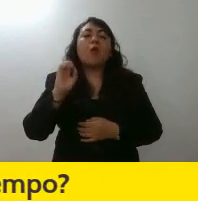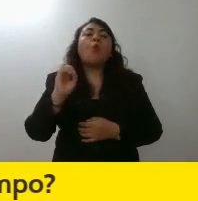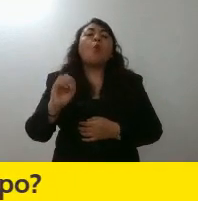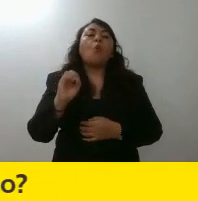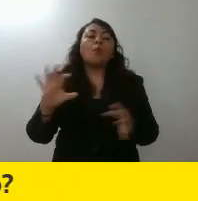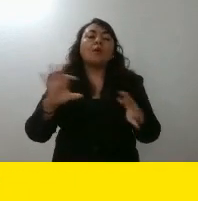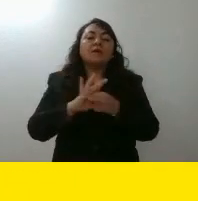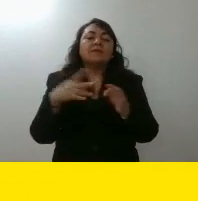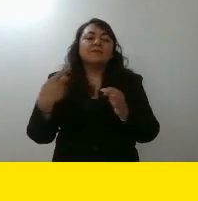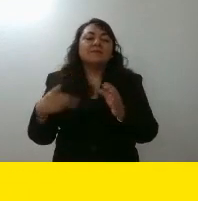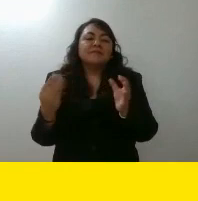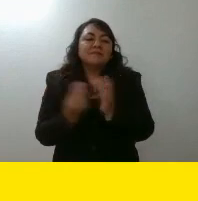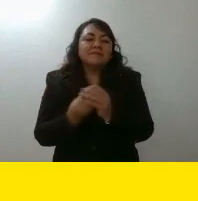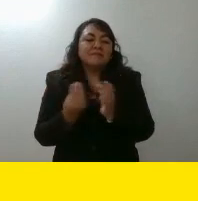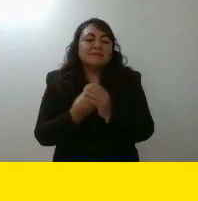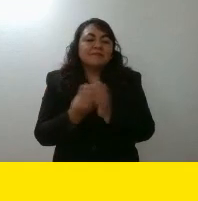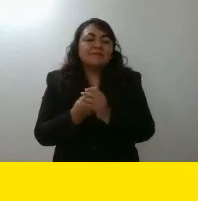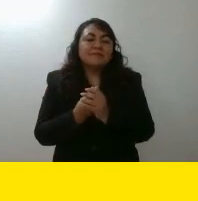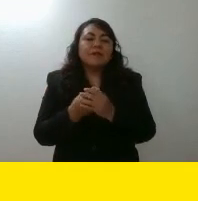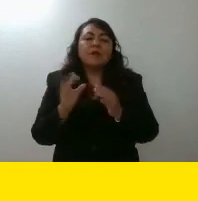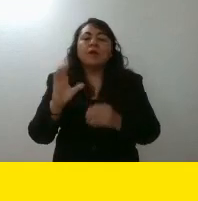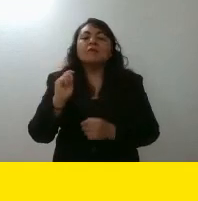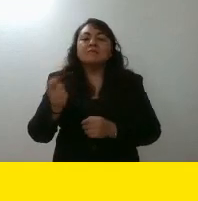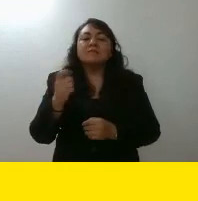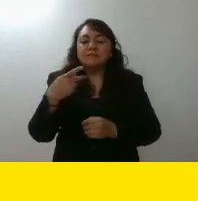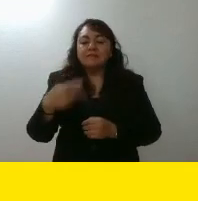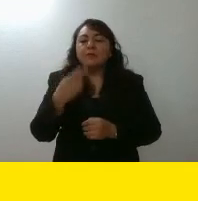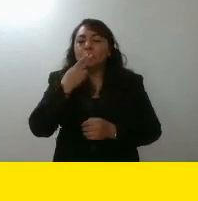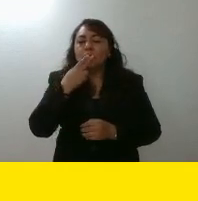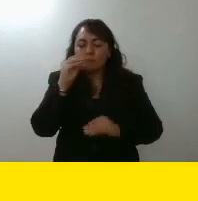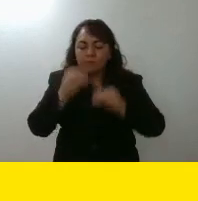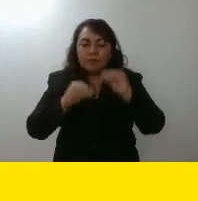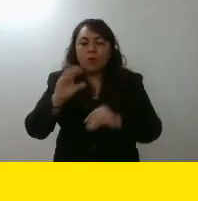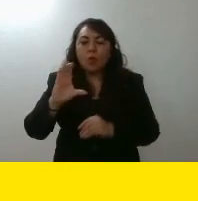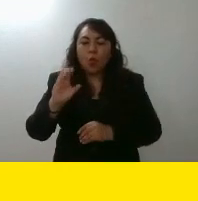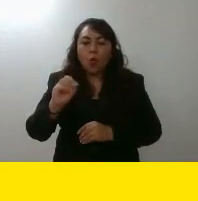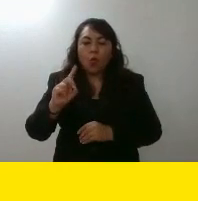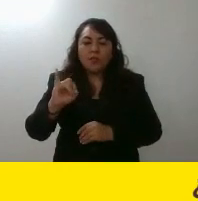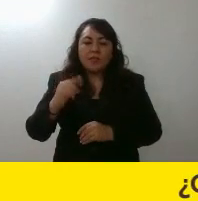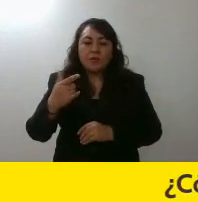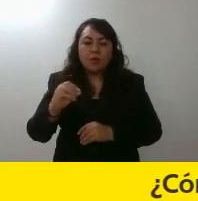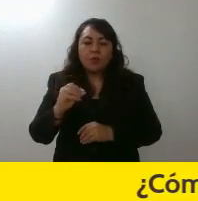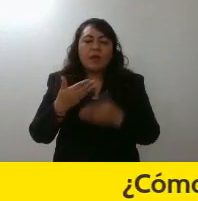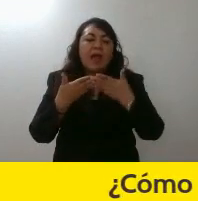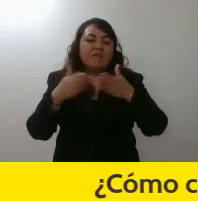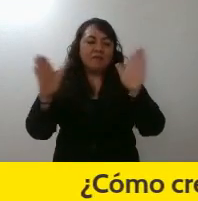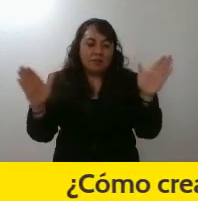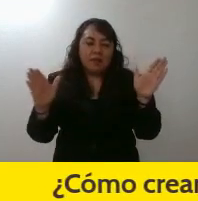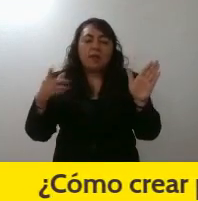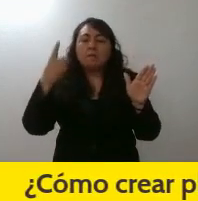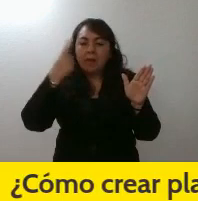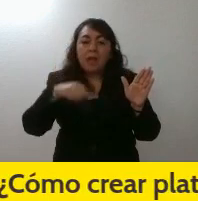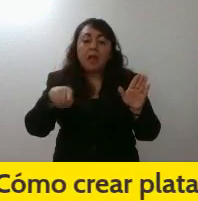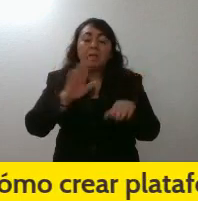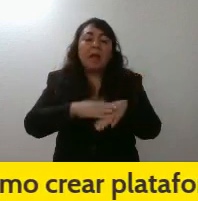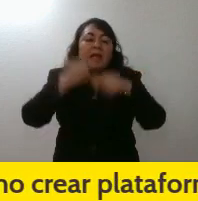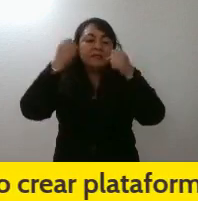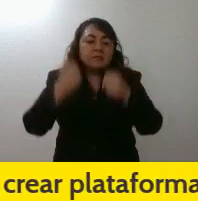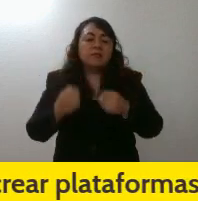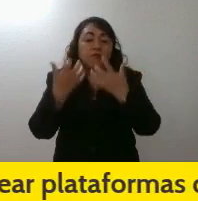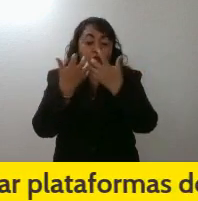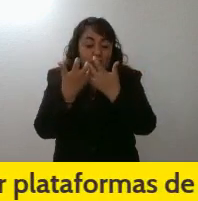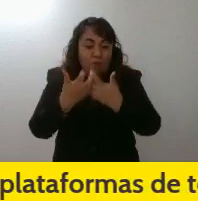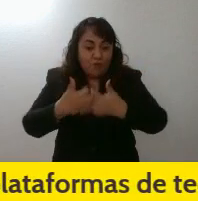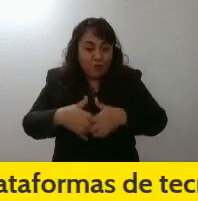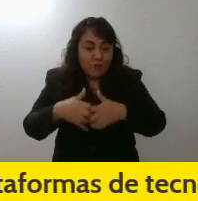o al tipo de código abierto que se utilizó, como para garantizar que más allá de esa